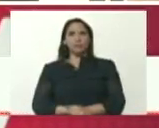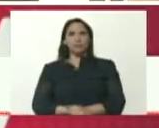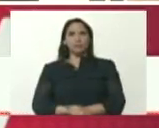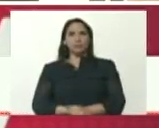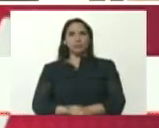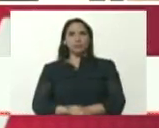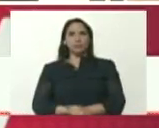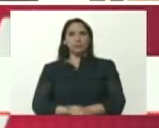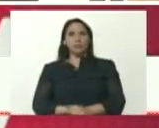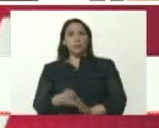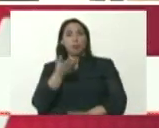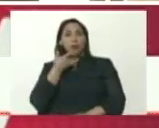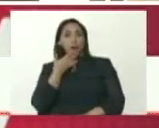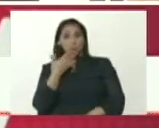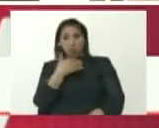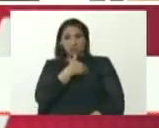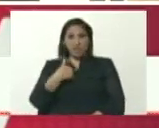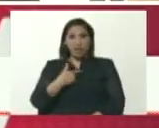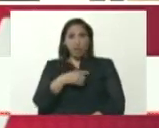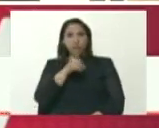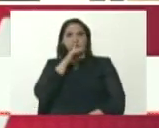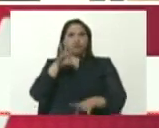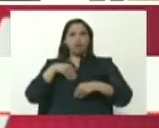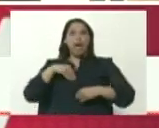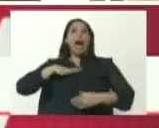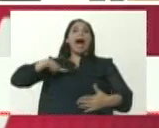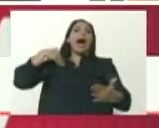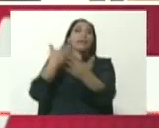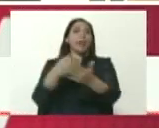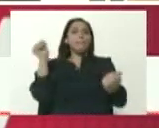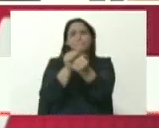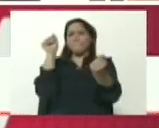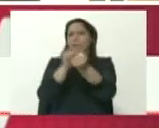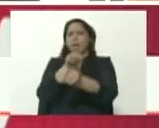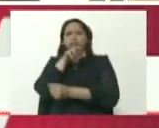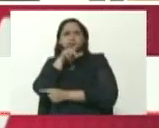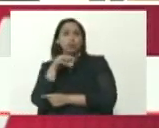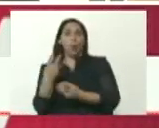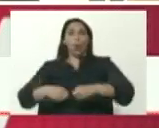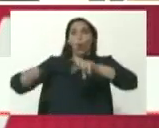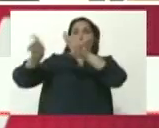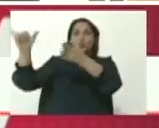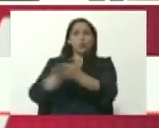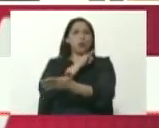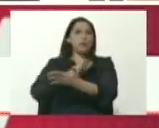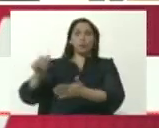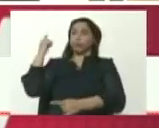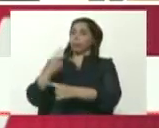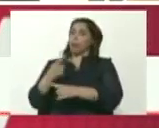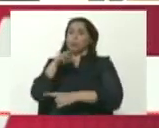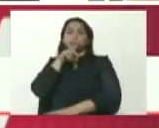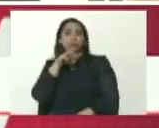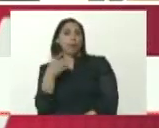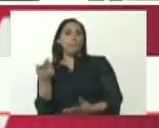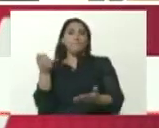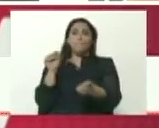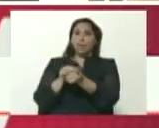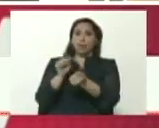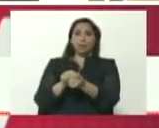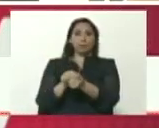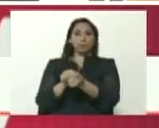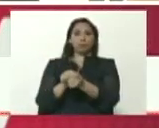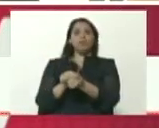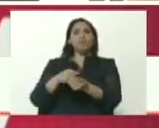Si nos trataran de callar, hasta las piedras hablaran. En la ONU, en Nueva York, van a hablar las piedras, van a hablar